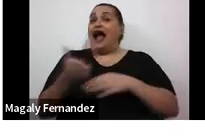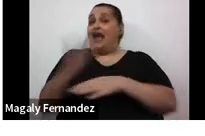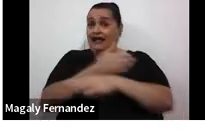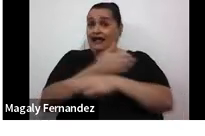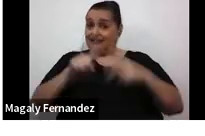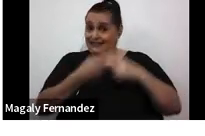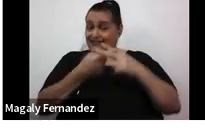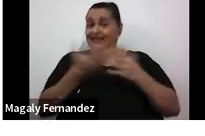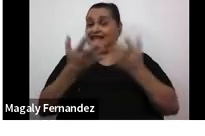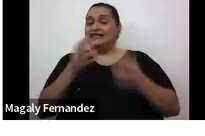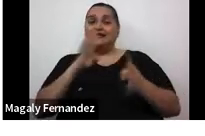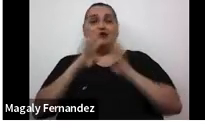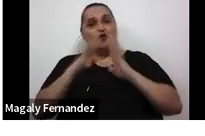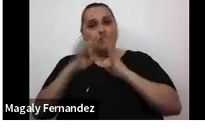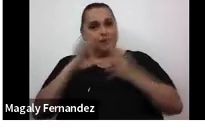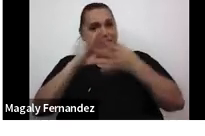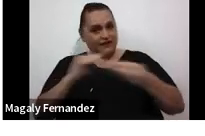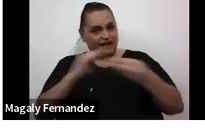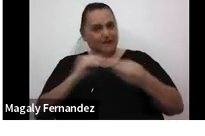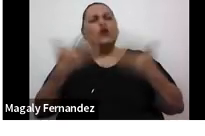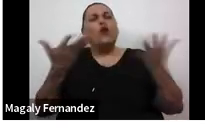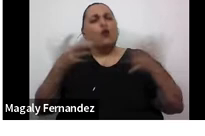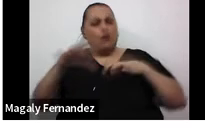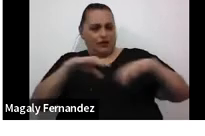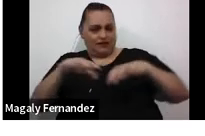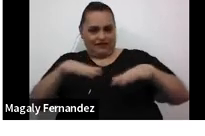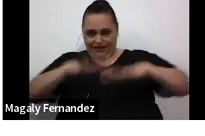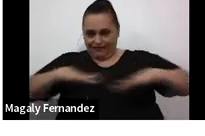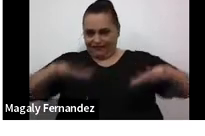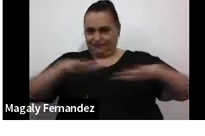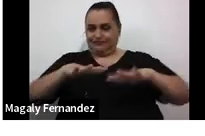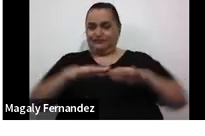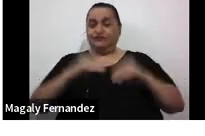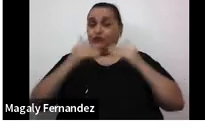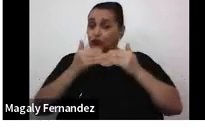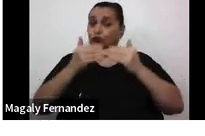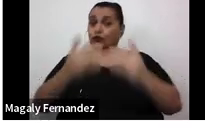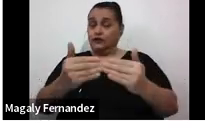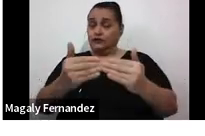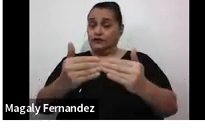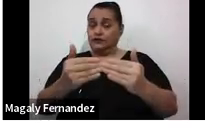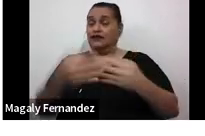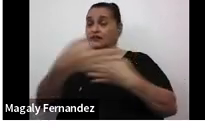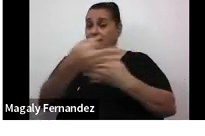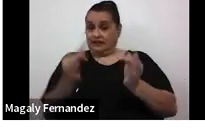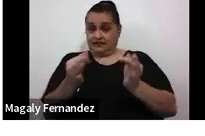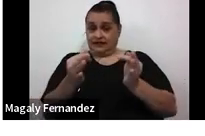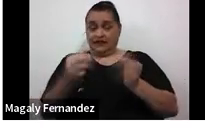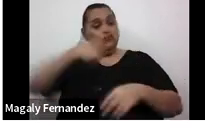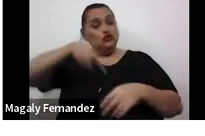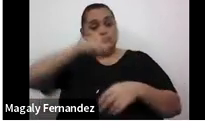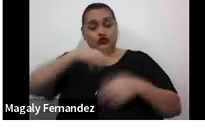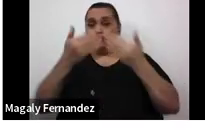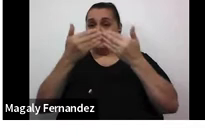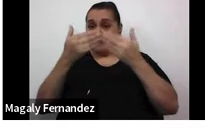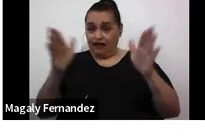quisiera comentarles Cuál va a ser la dinámica del espacio durante el taller hemos habilitado